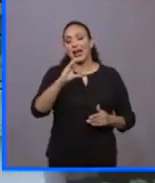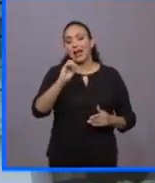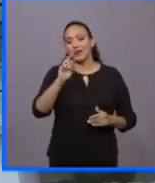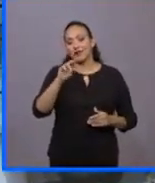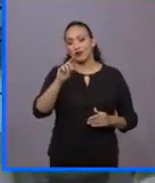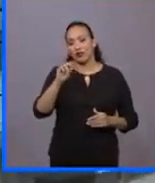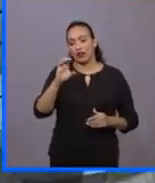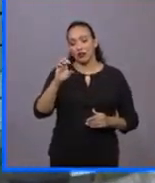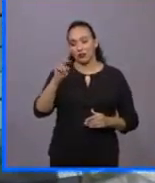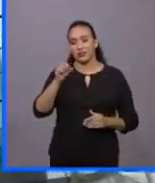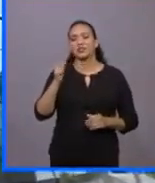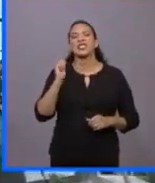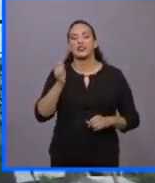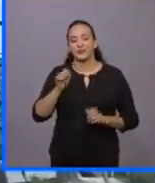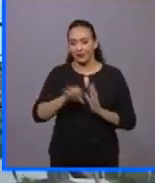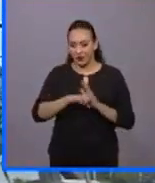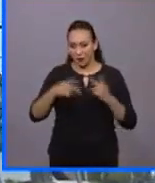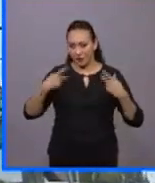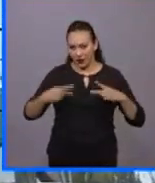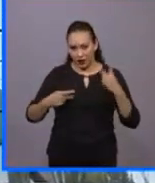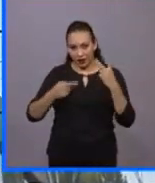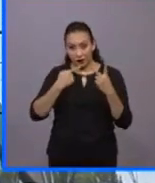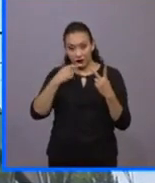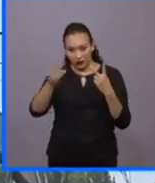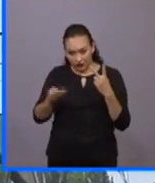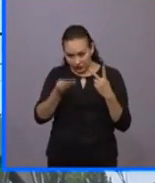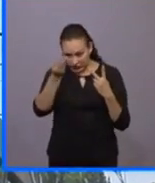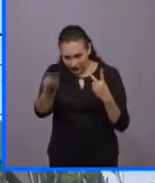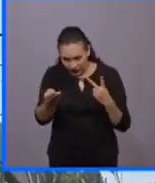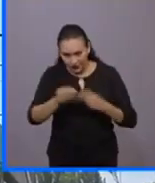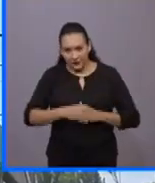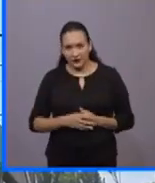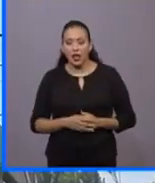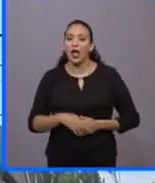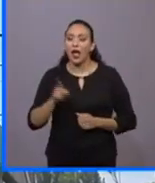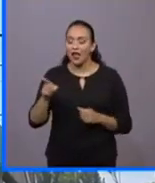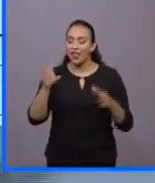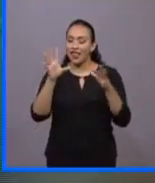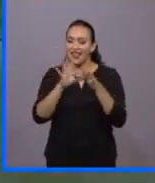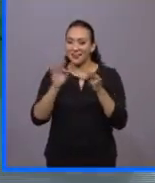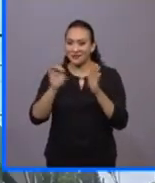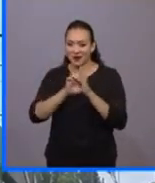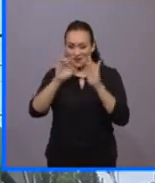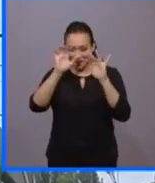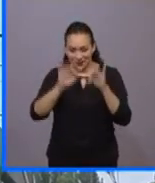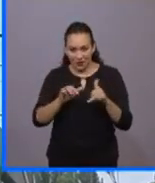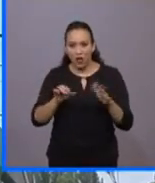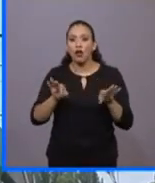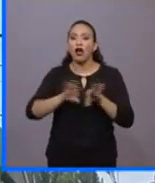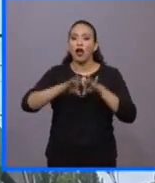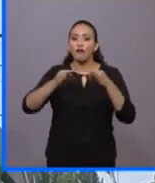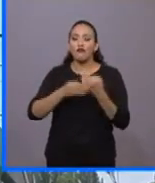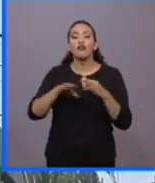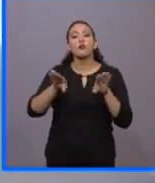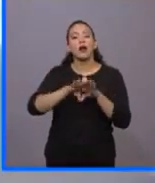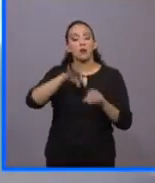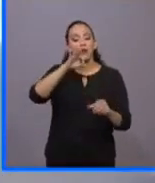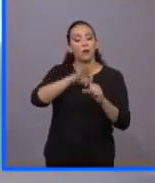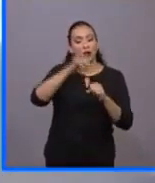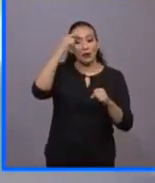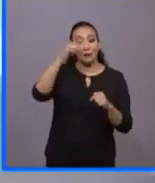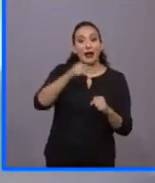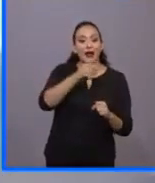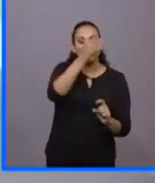a decir de las personas que presentaron las 2 quejas, en ellos se indica la forma en que tienen que emitir el voto a favor de